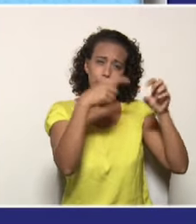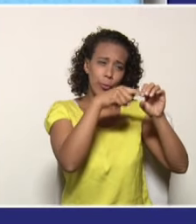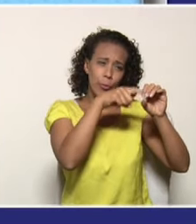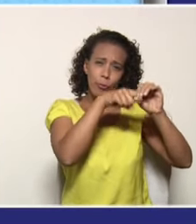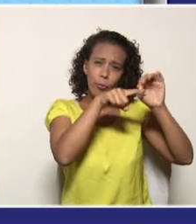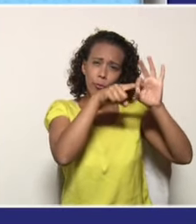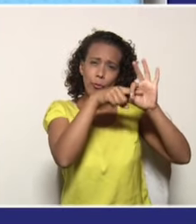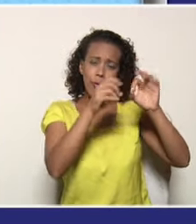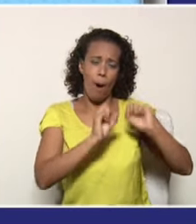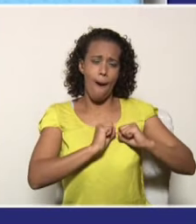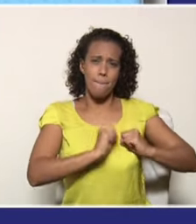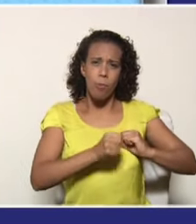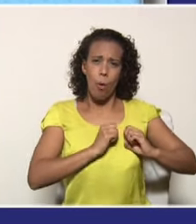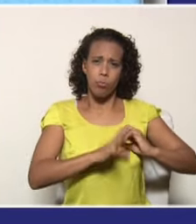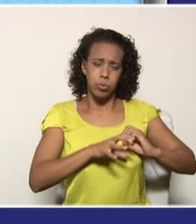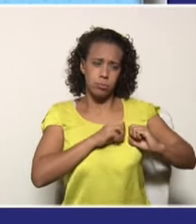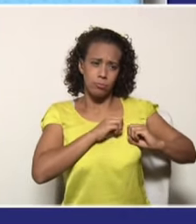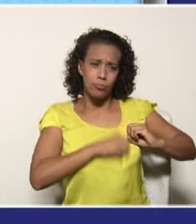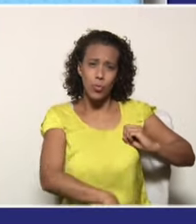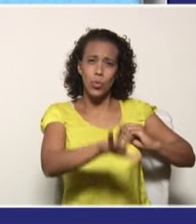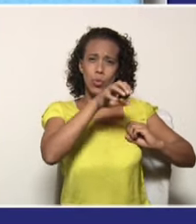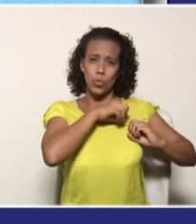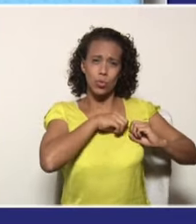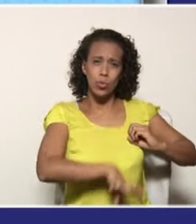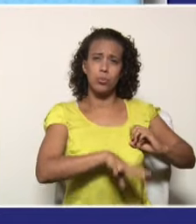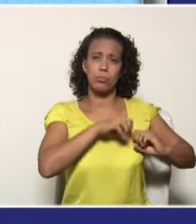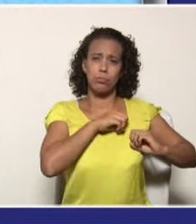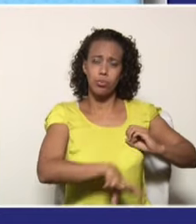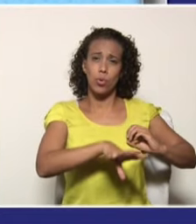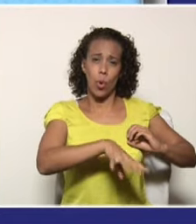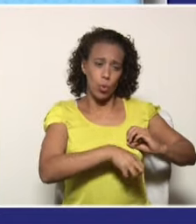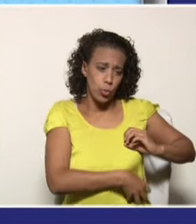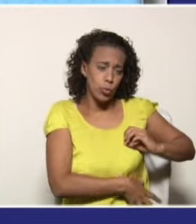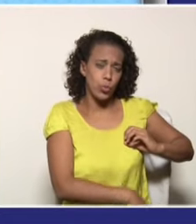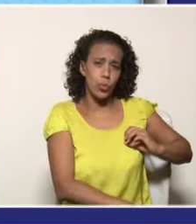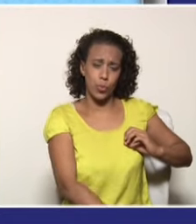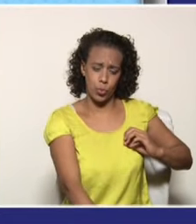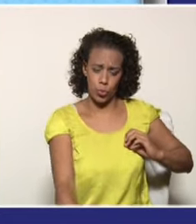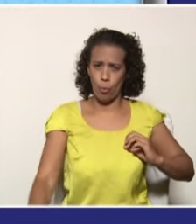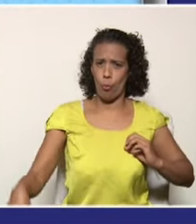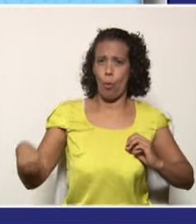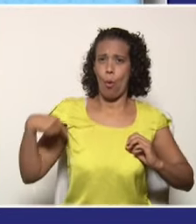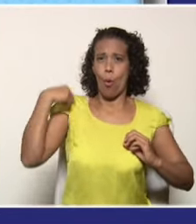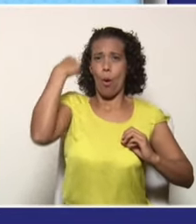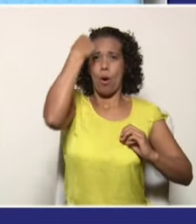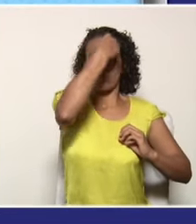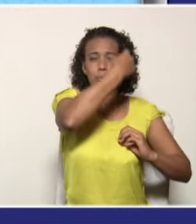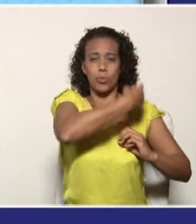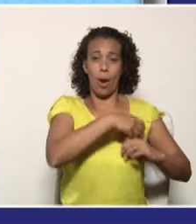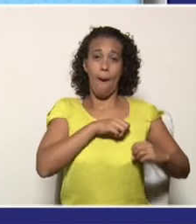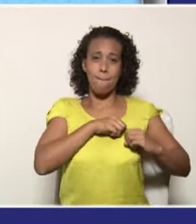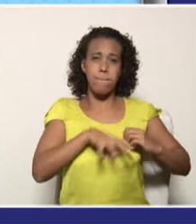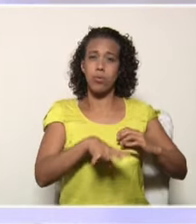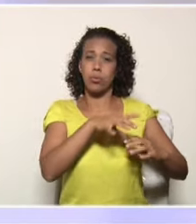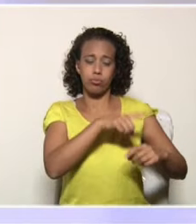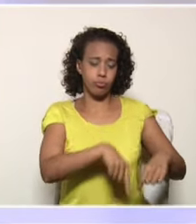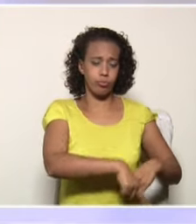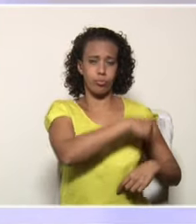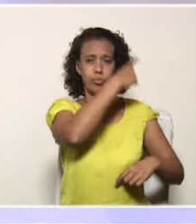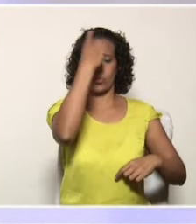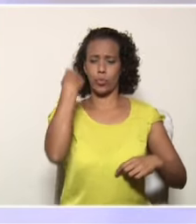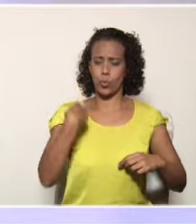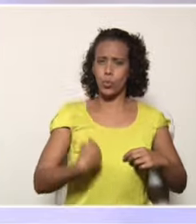corazón late y bombea la sangre. Esto quiere decir que cada vez que nuestro corazón bombea o se